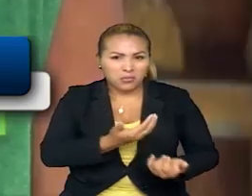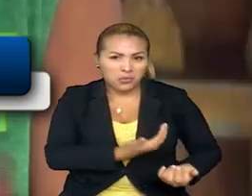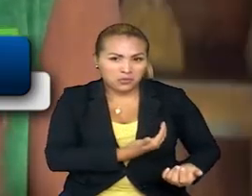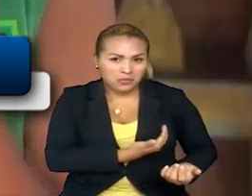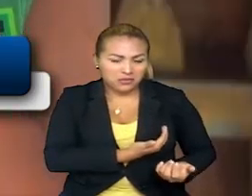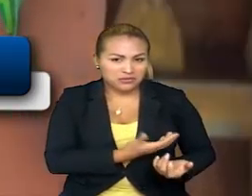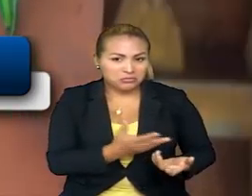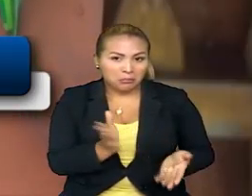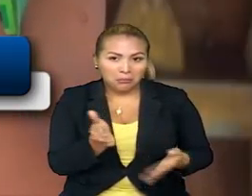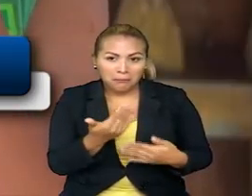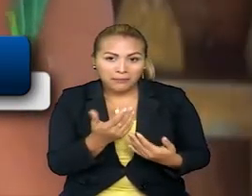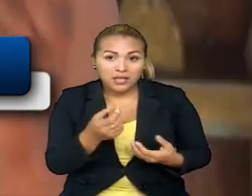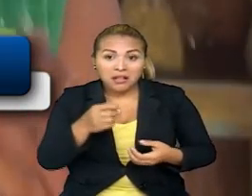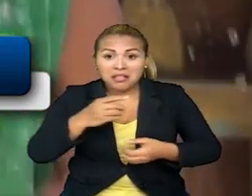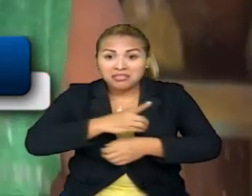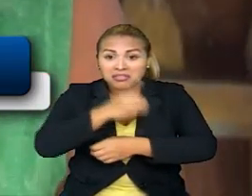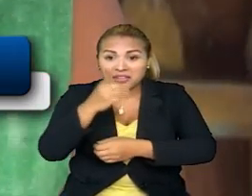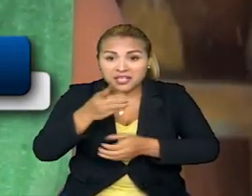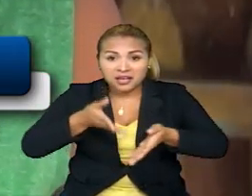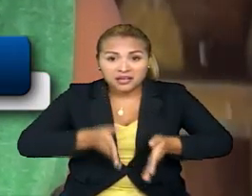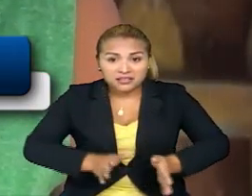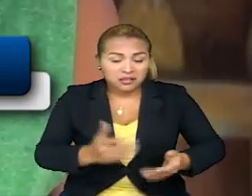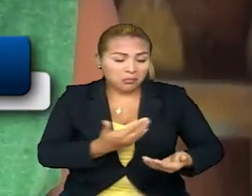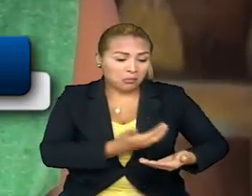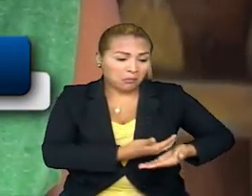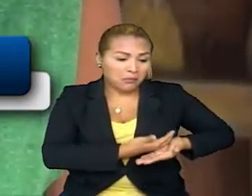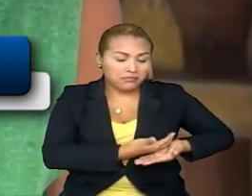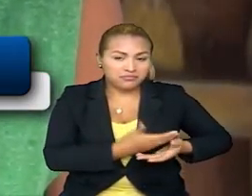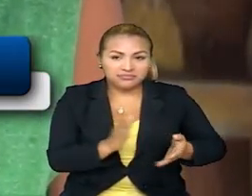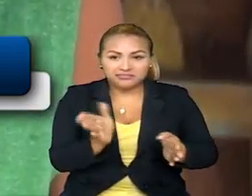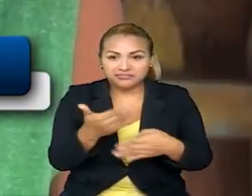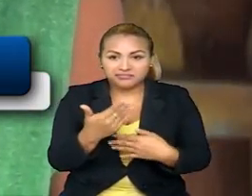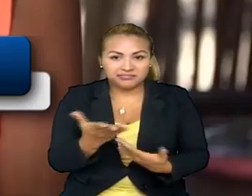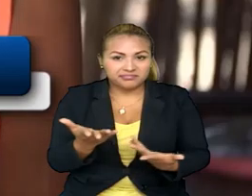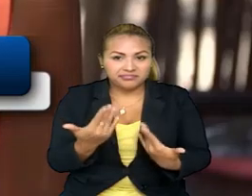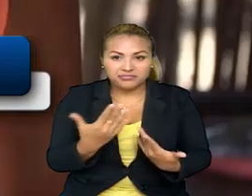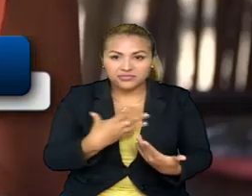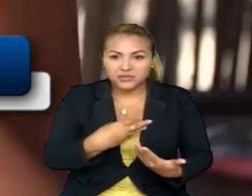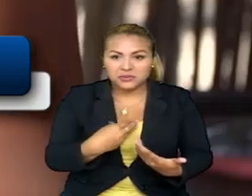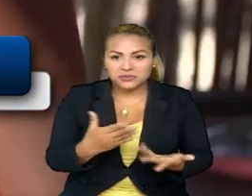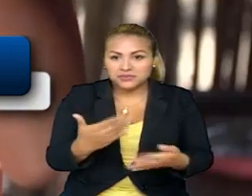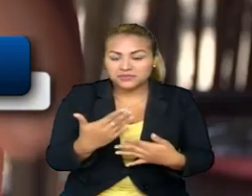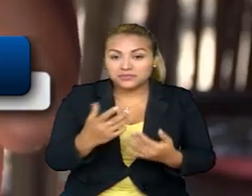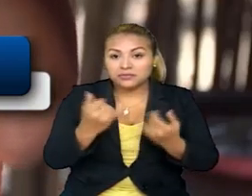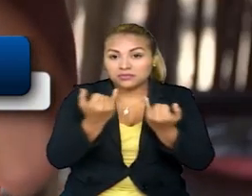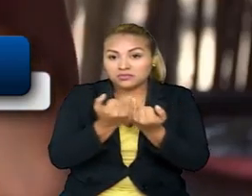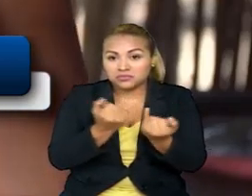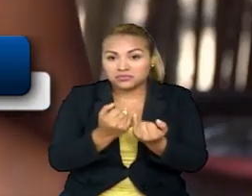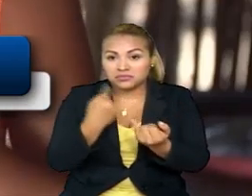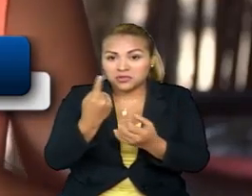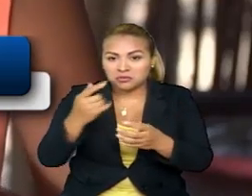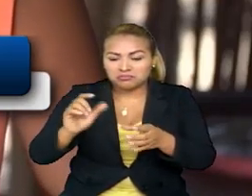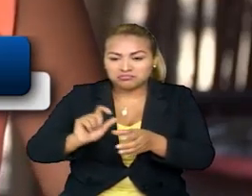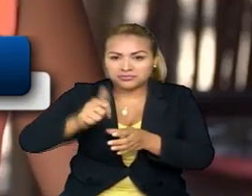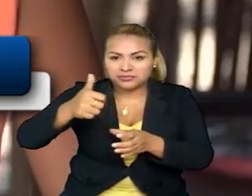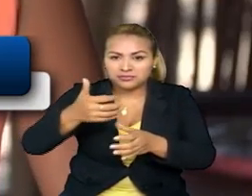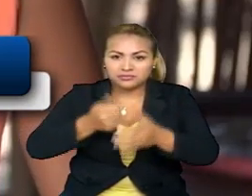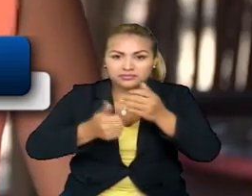nacidos y lo que hacen es darle el detenido a los dos meses leche gente era que ellos no tienen capacidad de procesar en su intestino